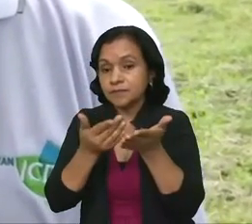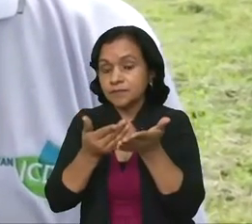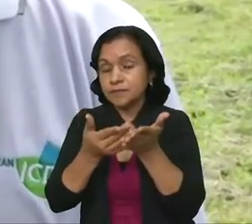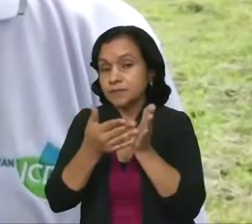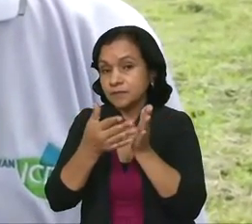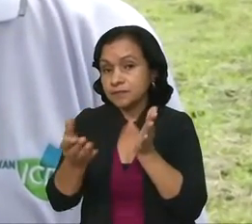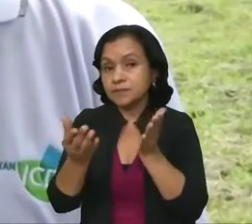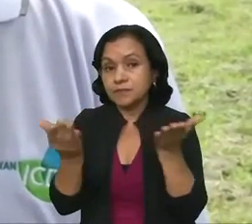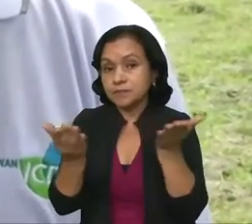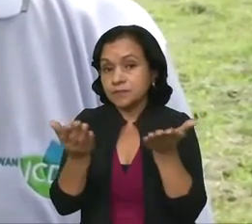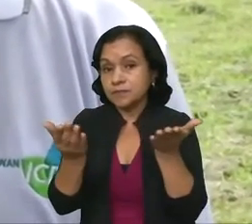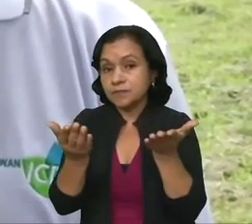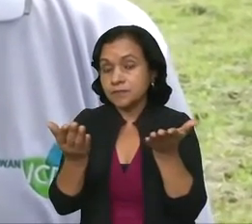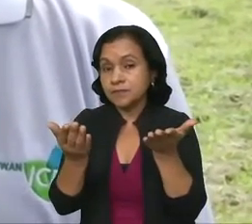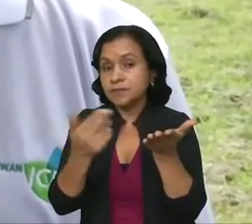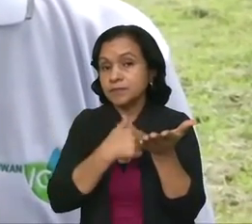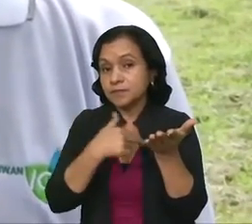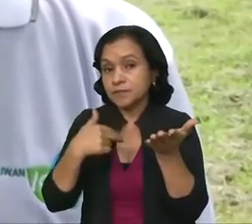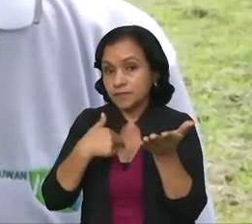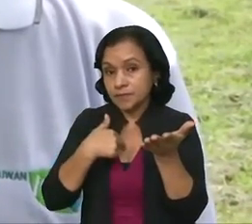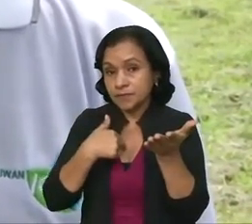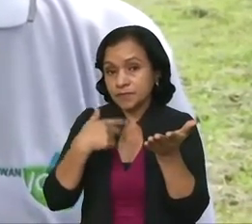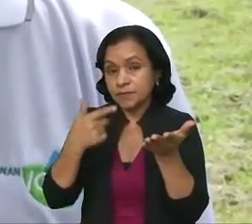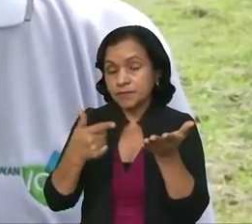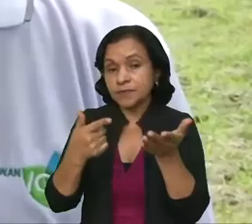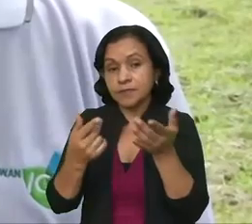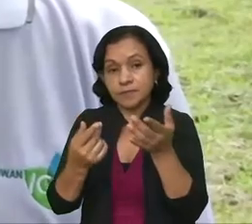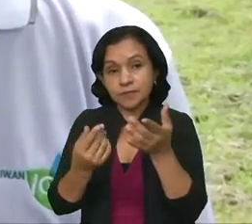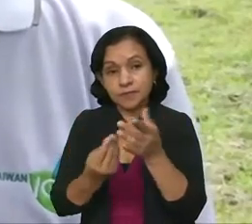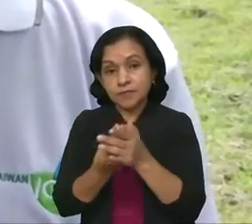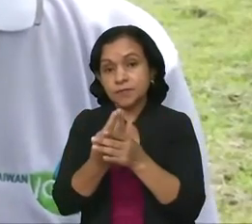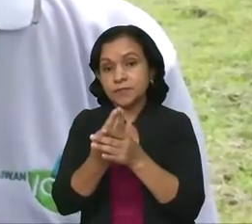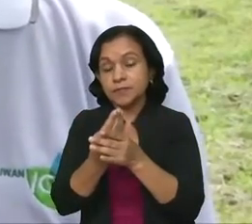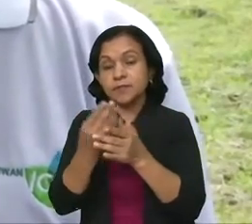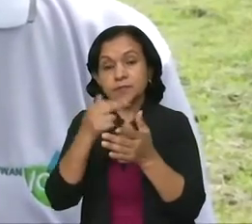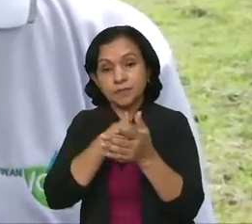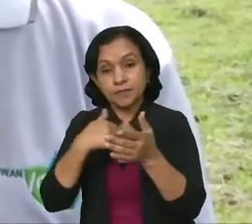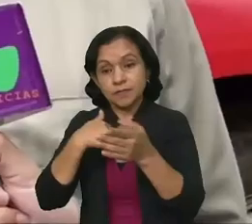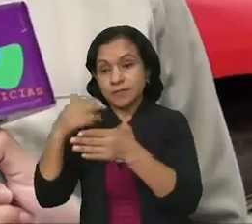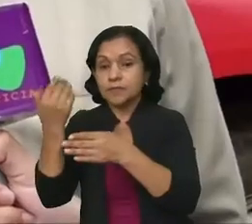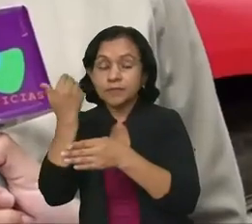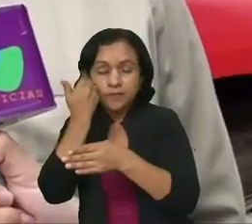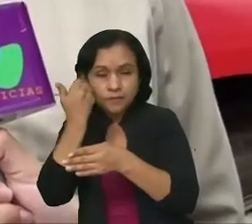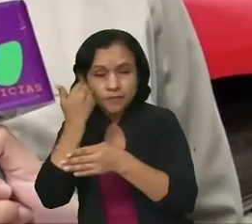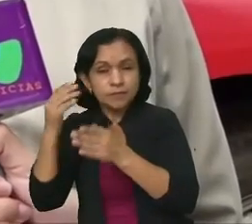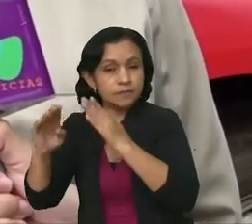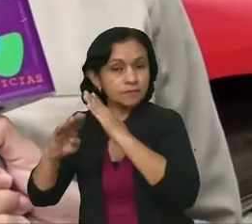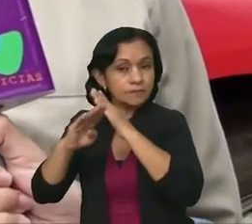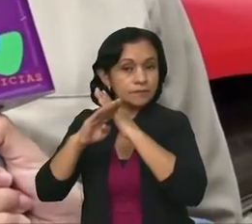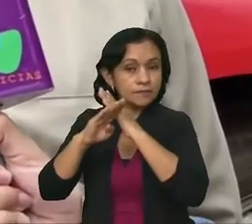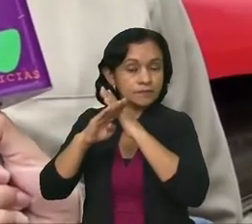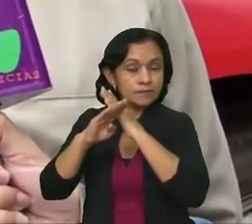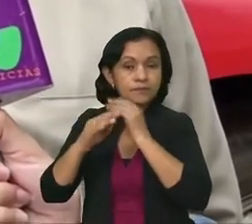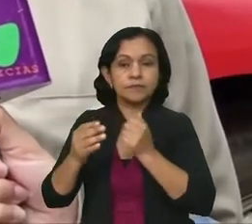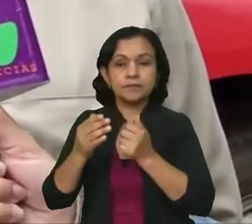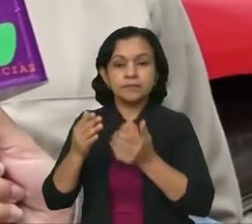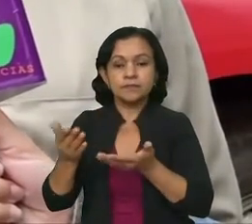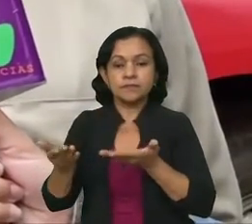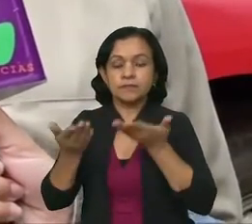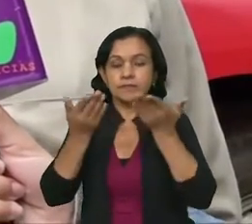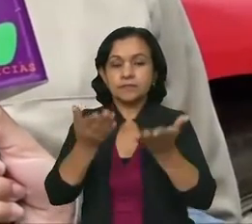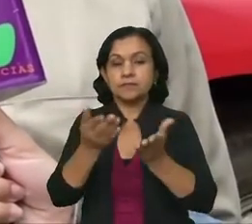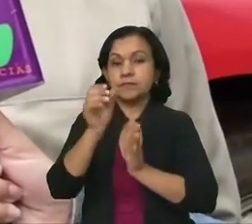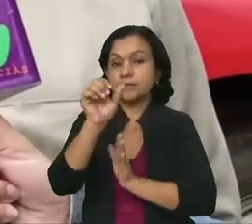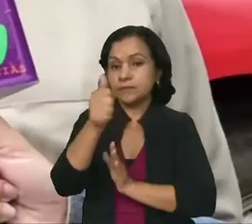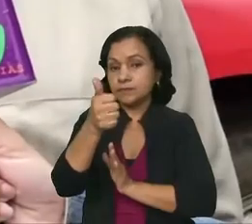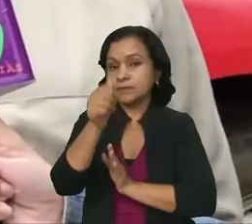también de como no en como plaga y enfermedades, así importante. Estamos haciendo entrega de